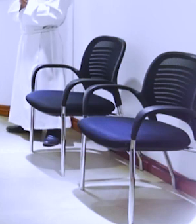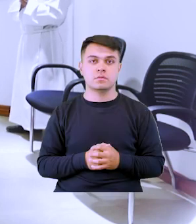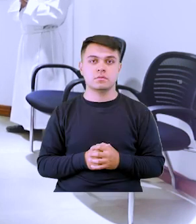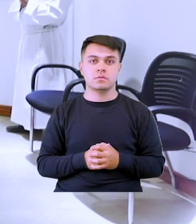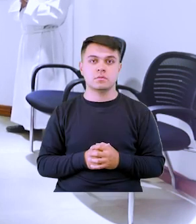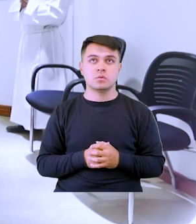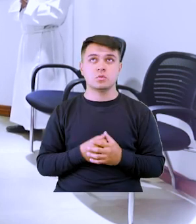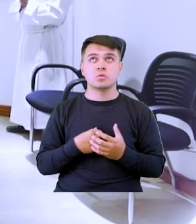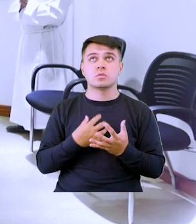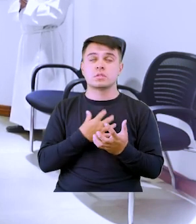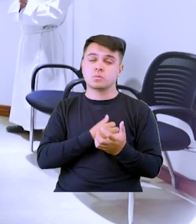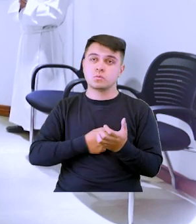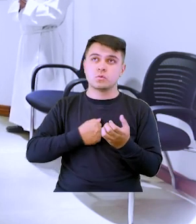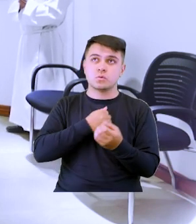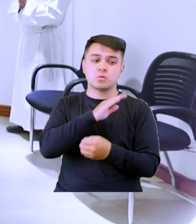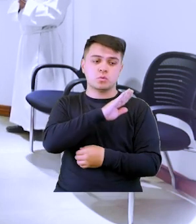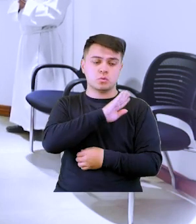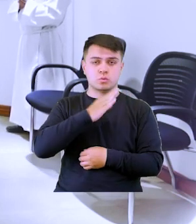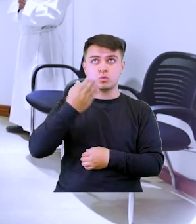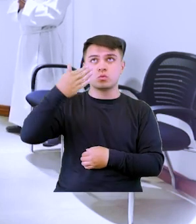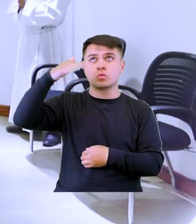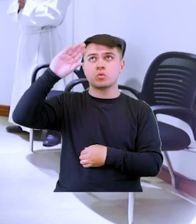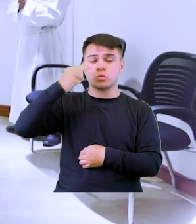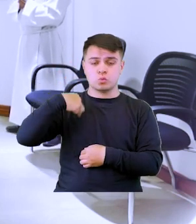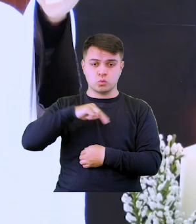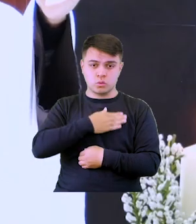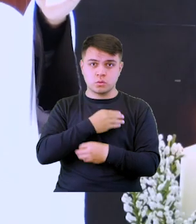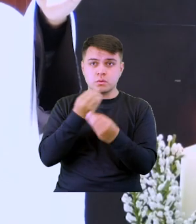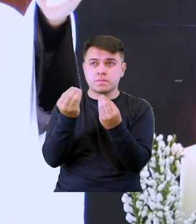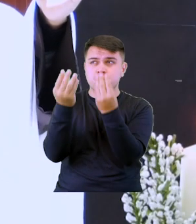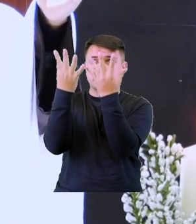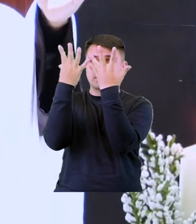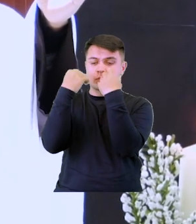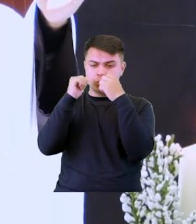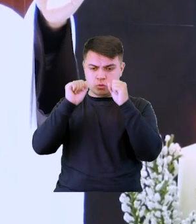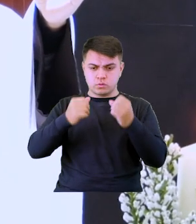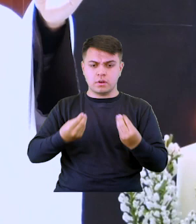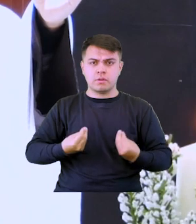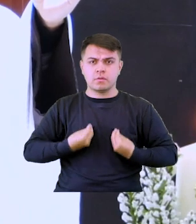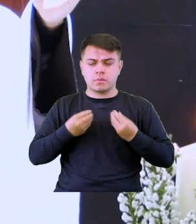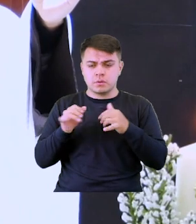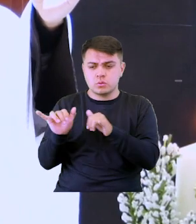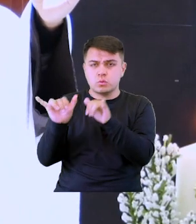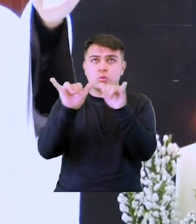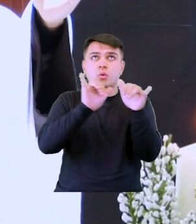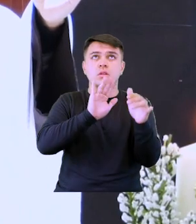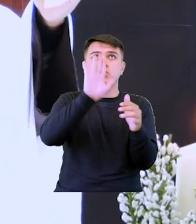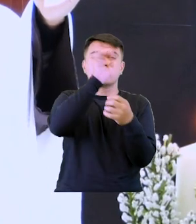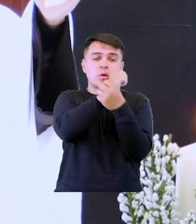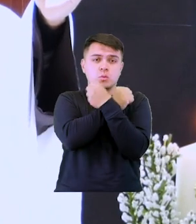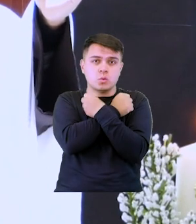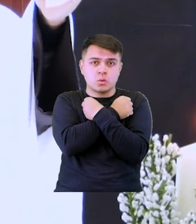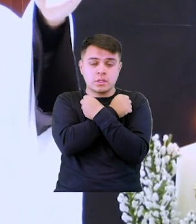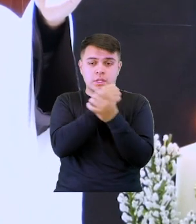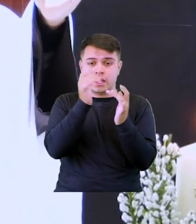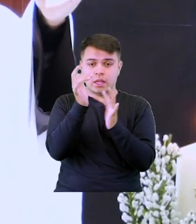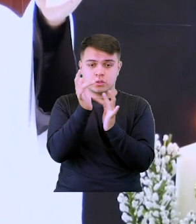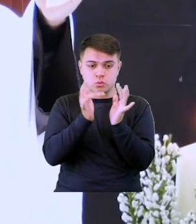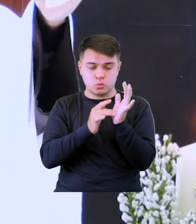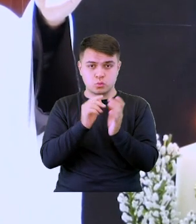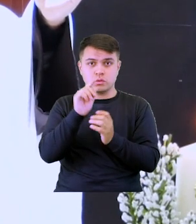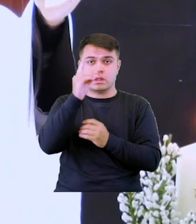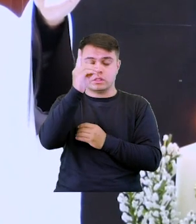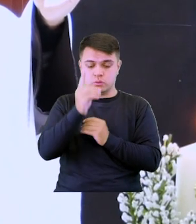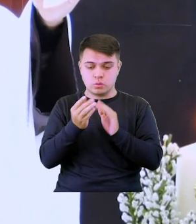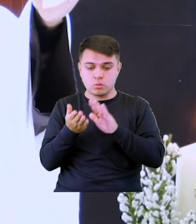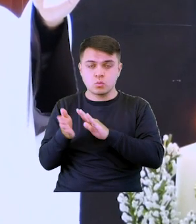Te pedimos, Señor Dios nuestro, nos concedas vivir en el mismo amor que llevó a tu Hijo a entregarse a la muerte